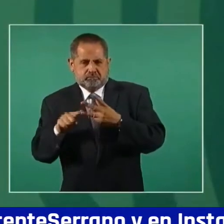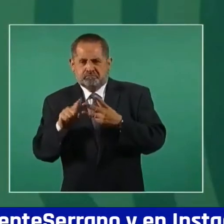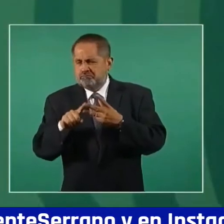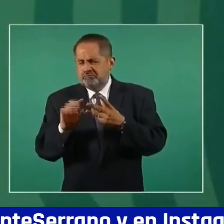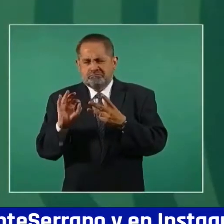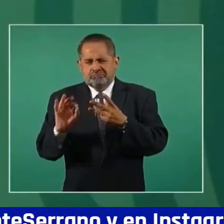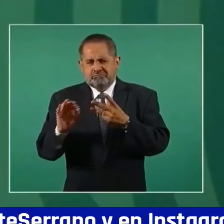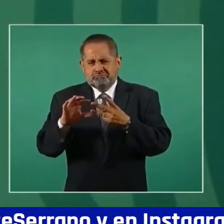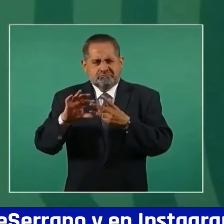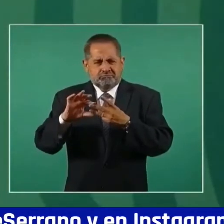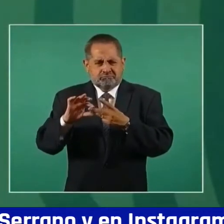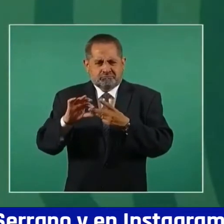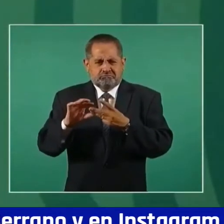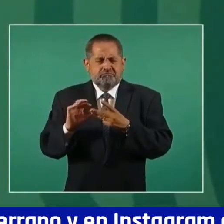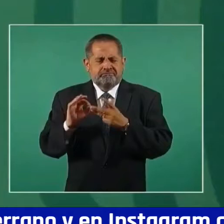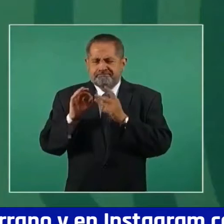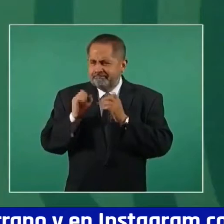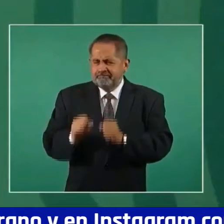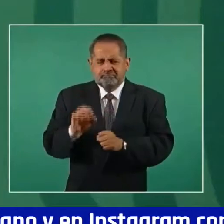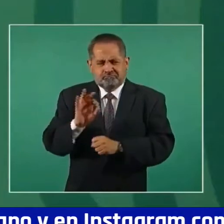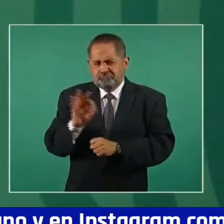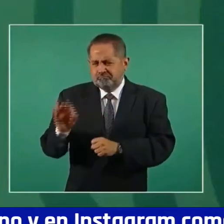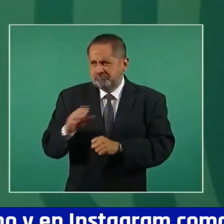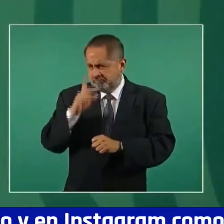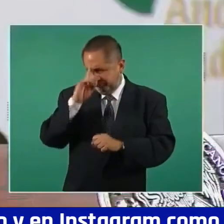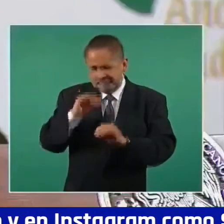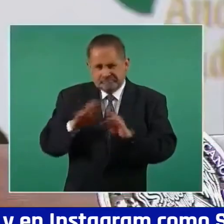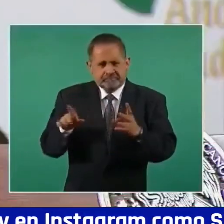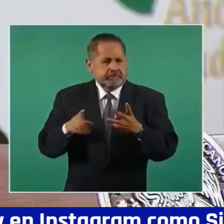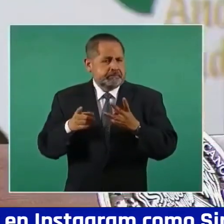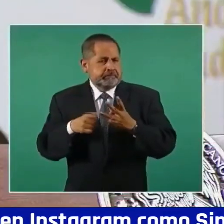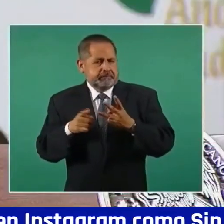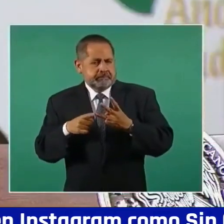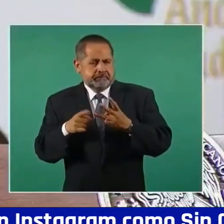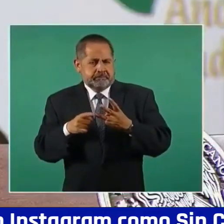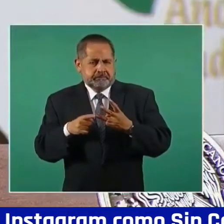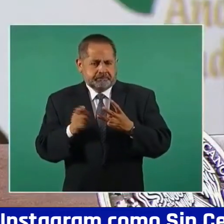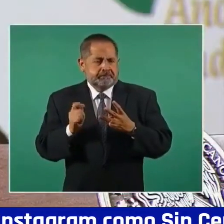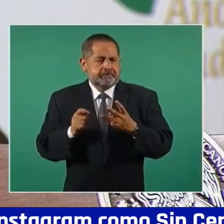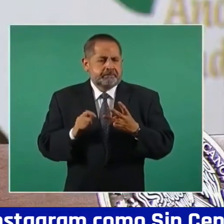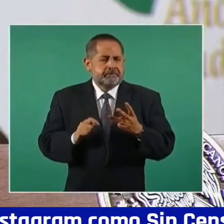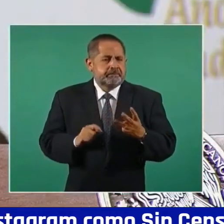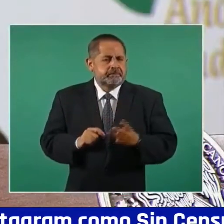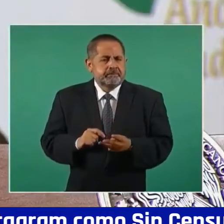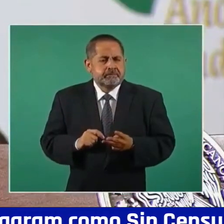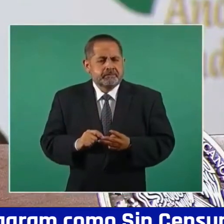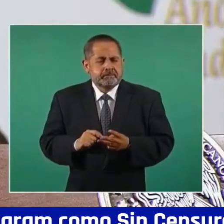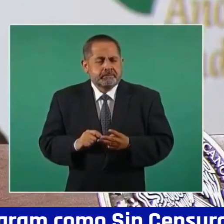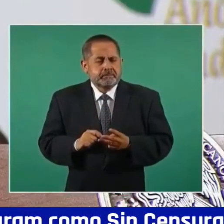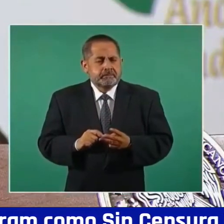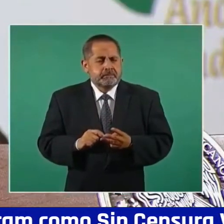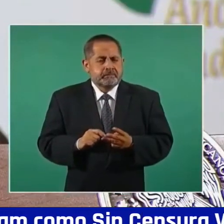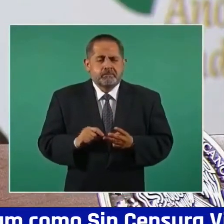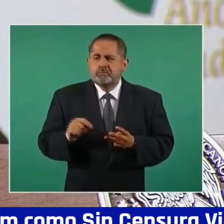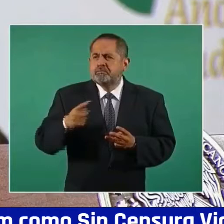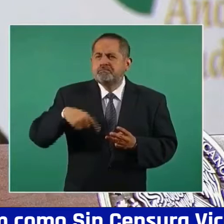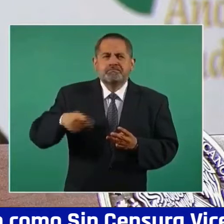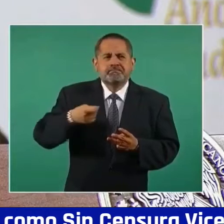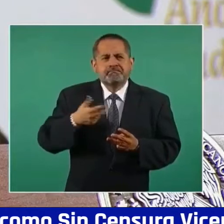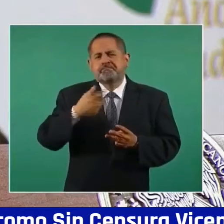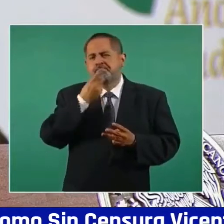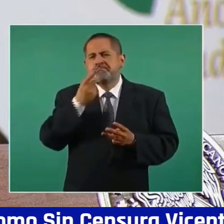que en este último caso, aclaro, es lo que podría llamarse